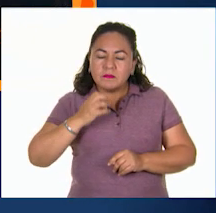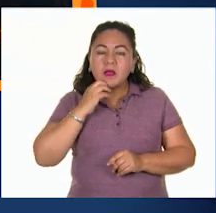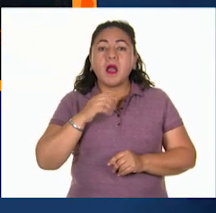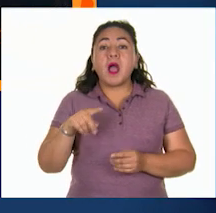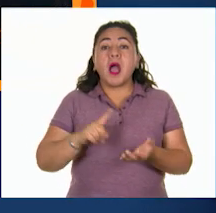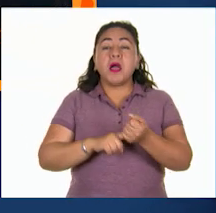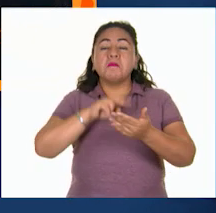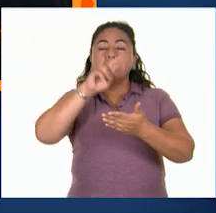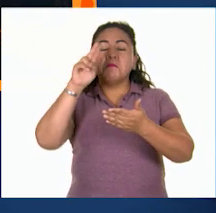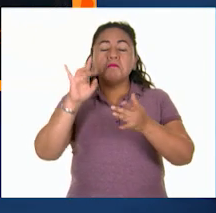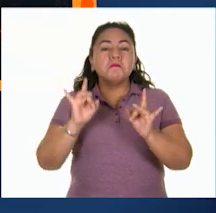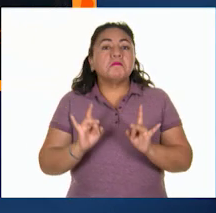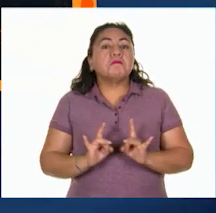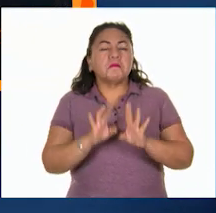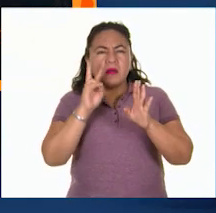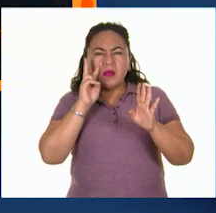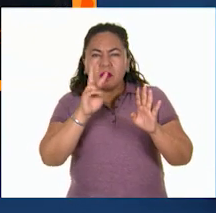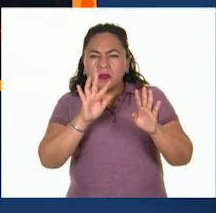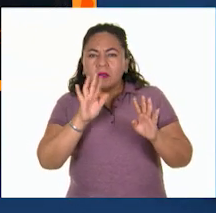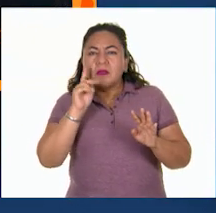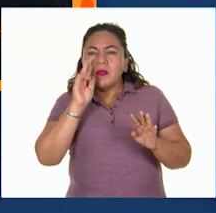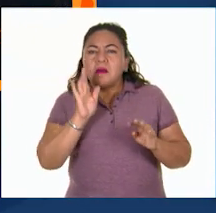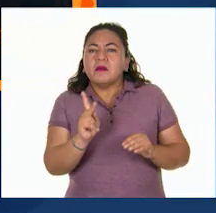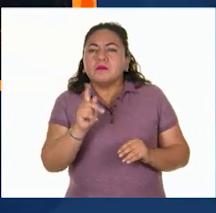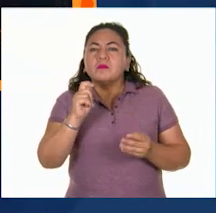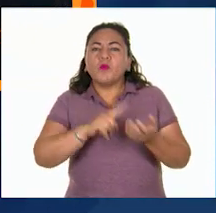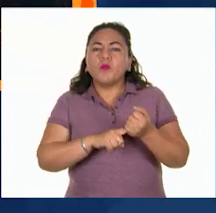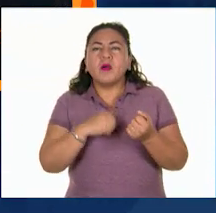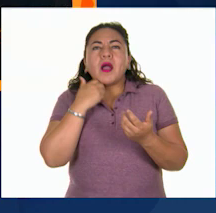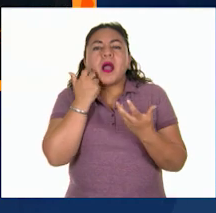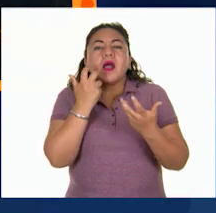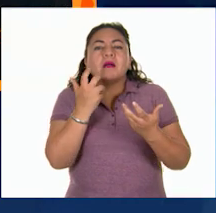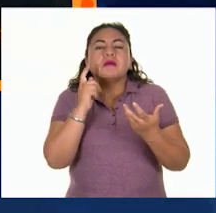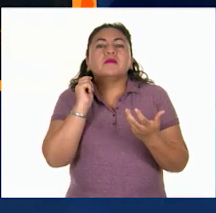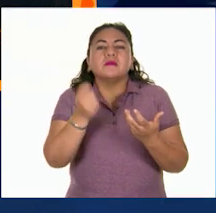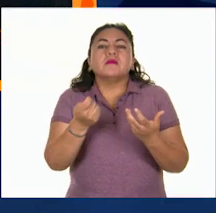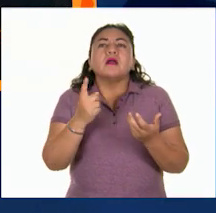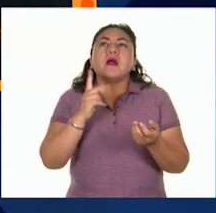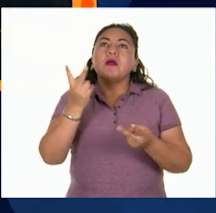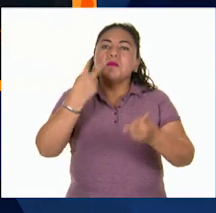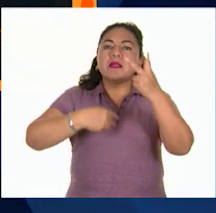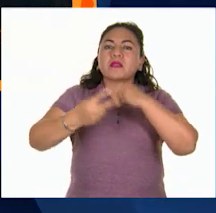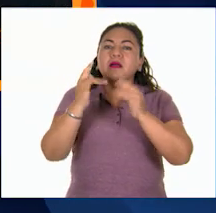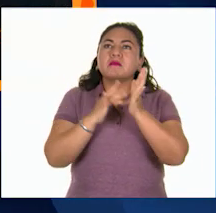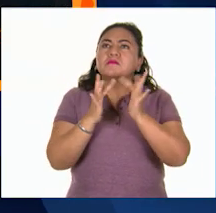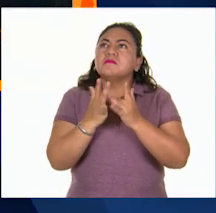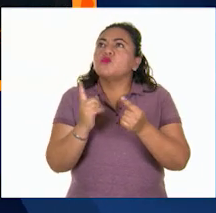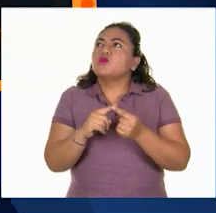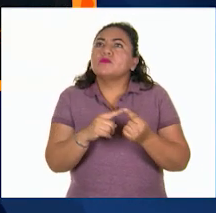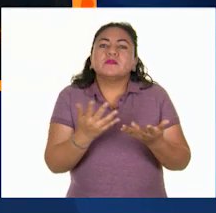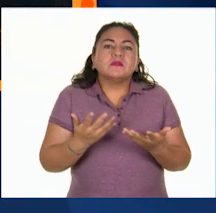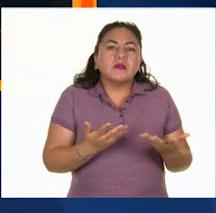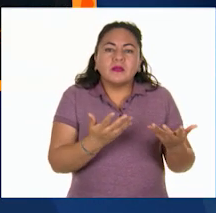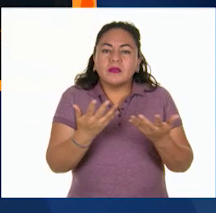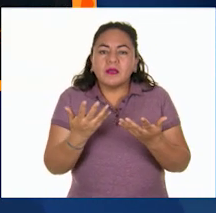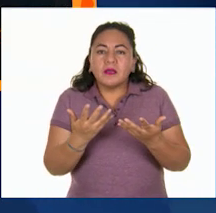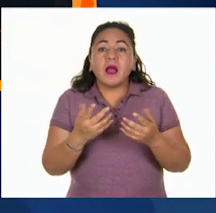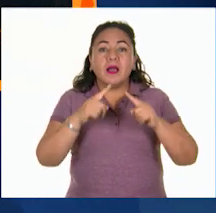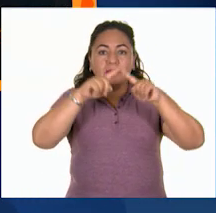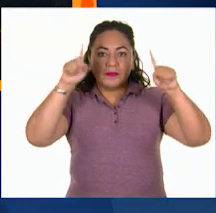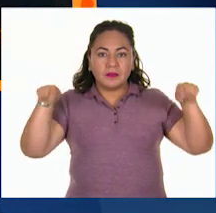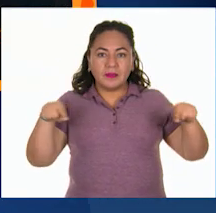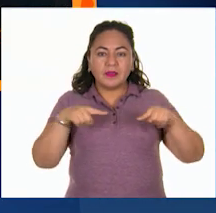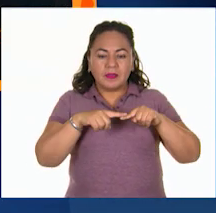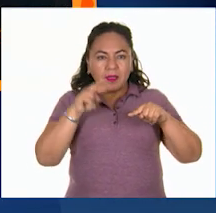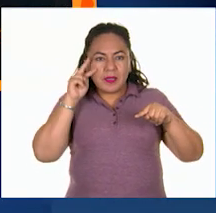un pintor pudo aludir con más abyección a las esperanzas del mundo en un Mesías que brilla por su ausencia, ausente del cuadro que es el